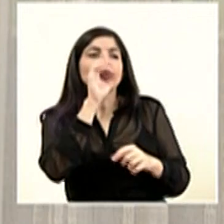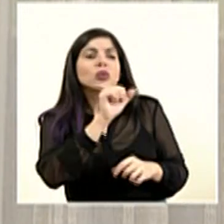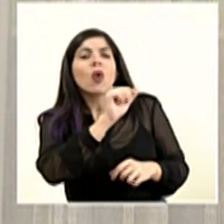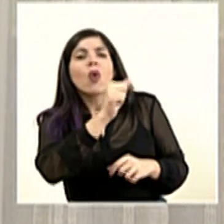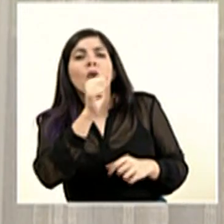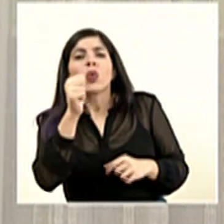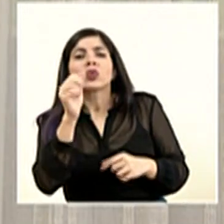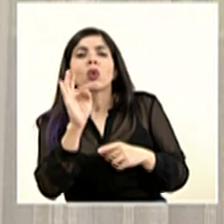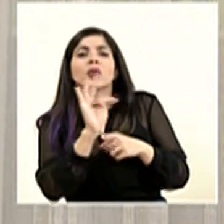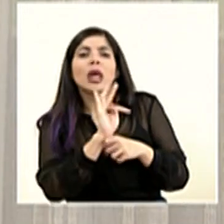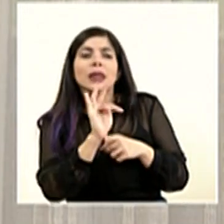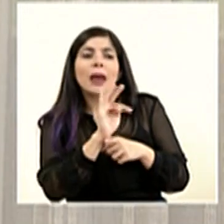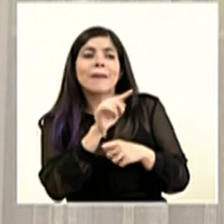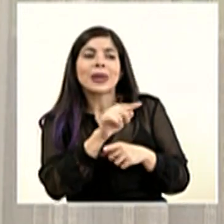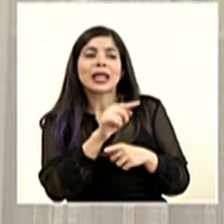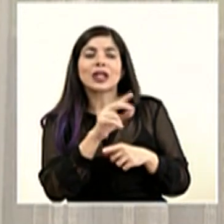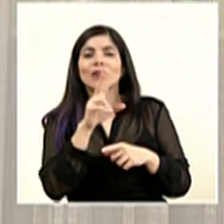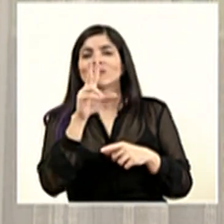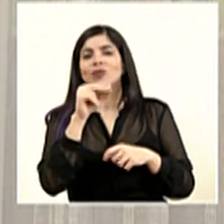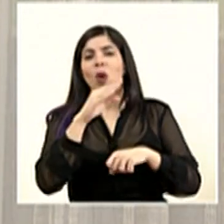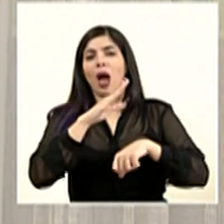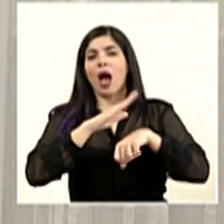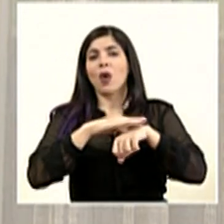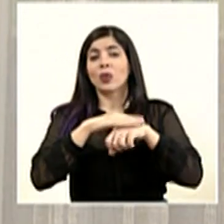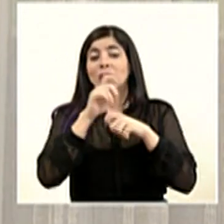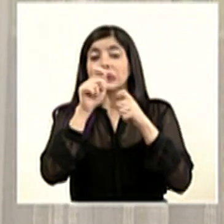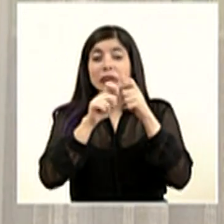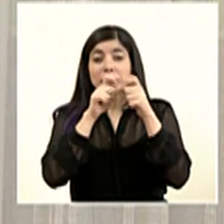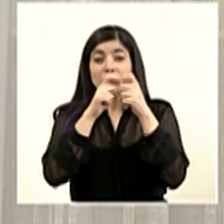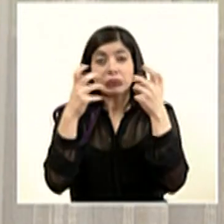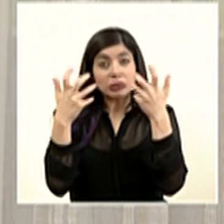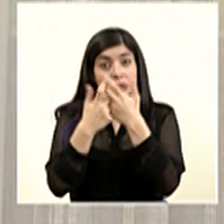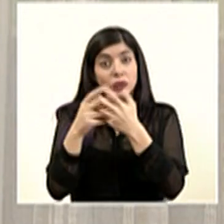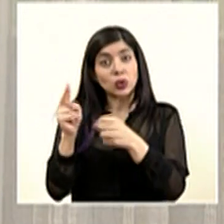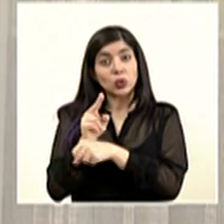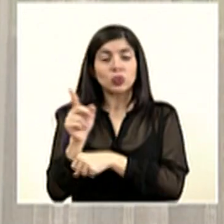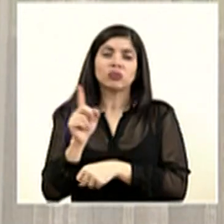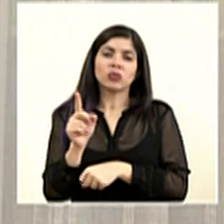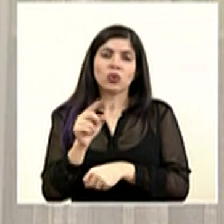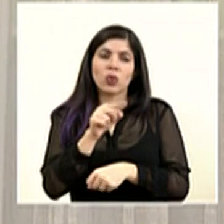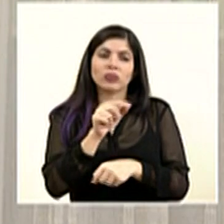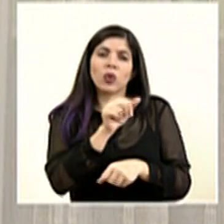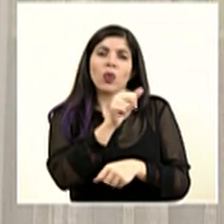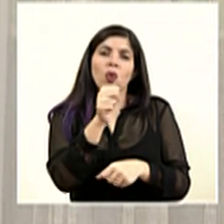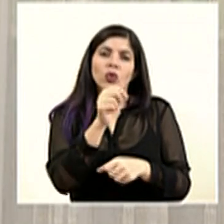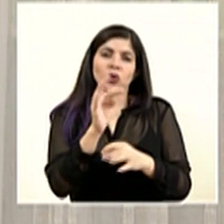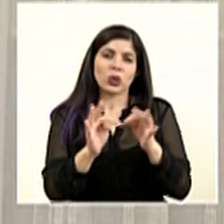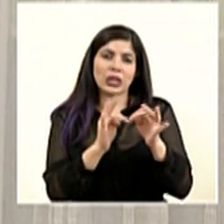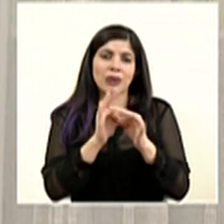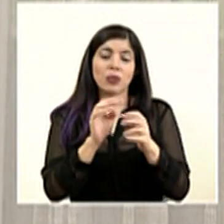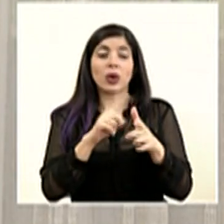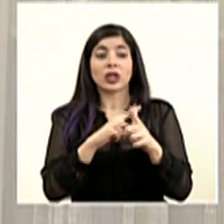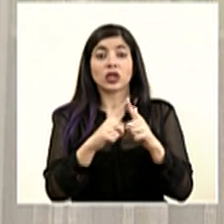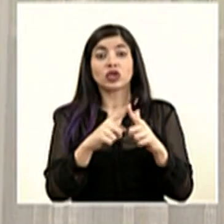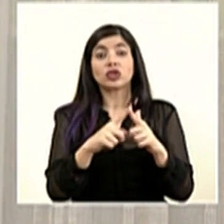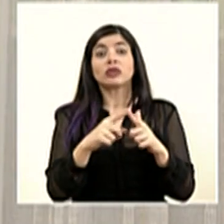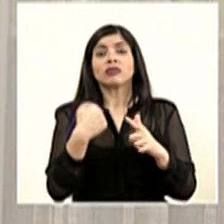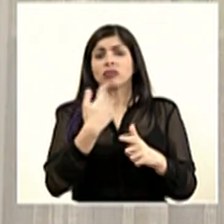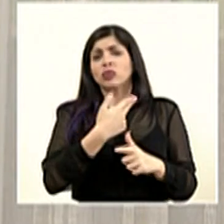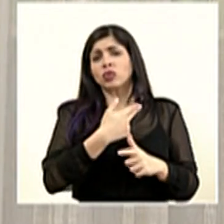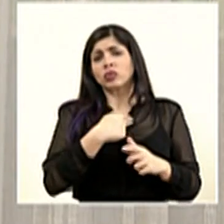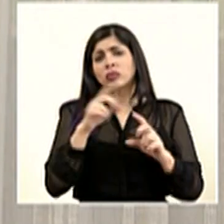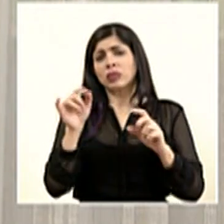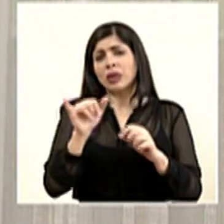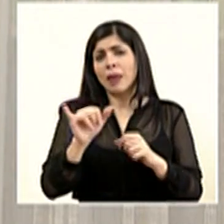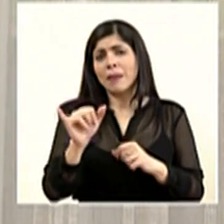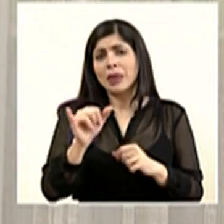no tienen una autorización específica para ese uso. Pero entonces en esos términos, en realidad nosotros también el asunto